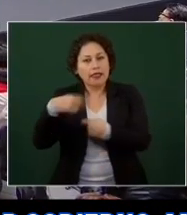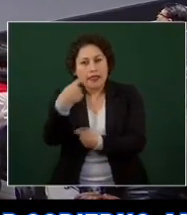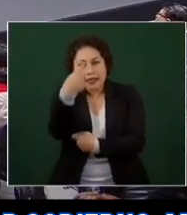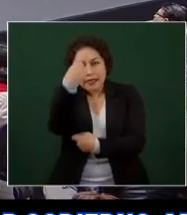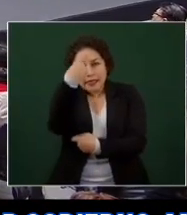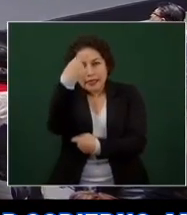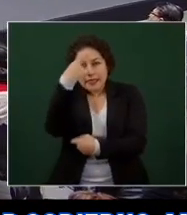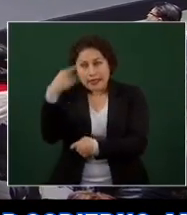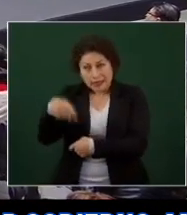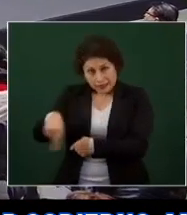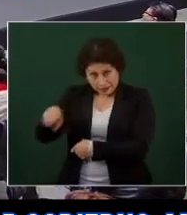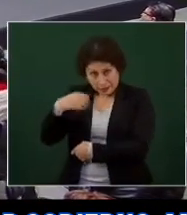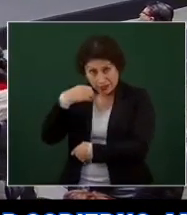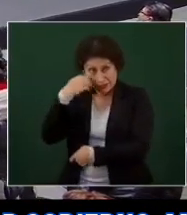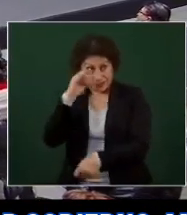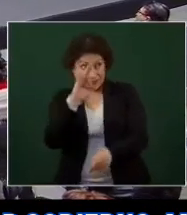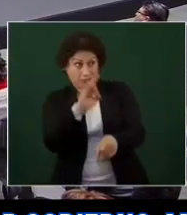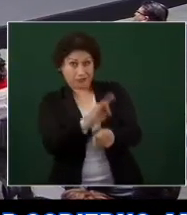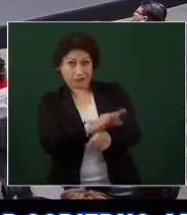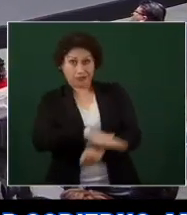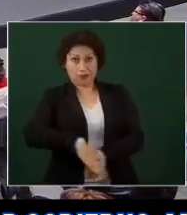la seguridad del pueblo,